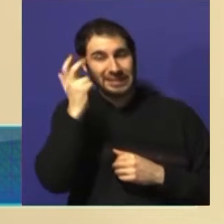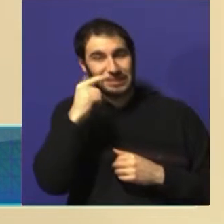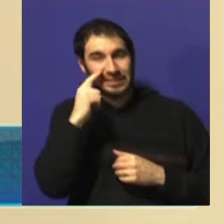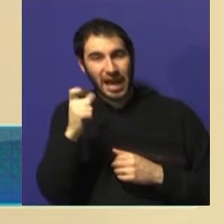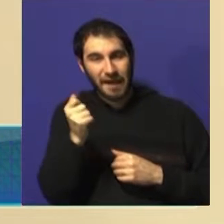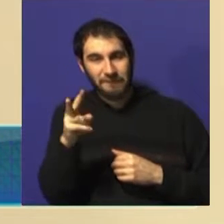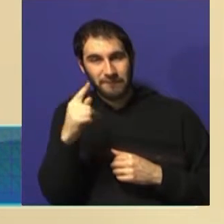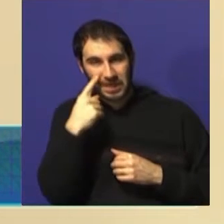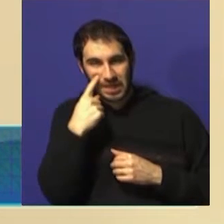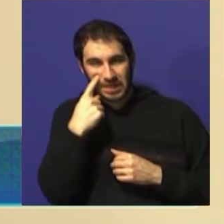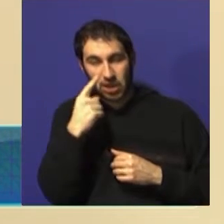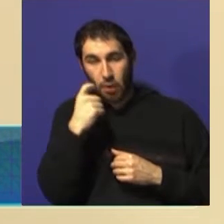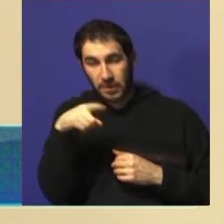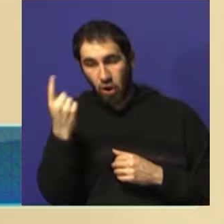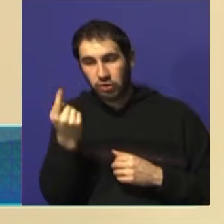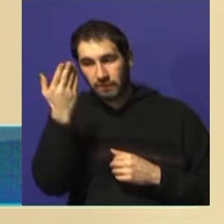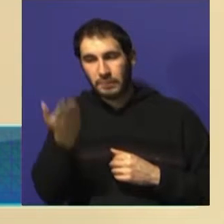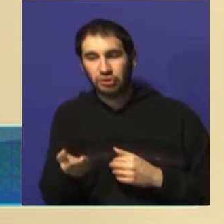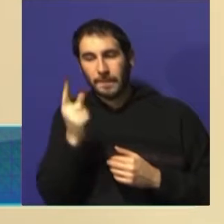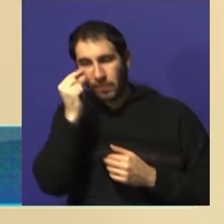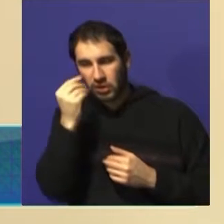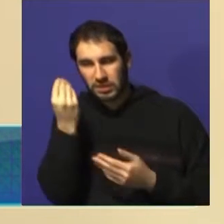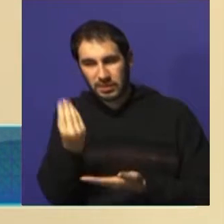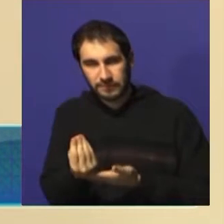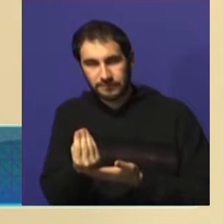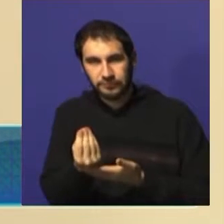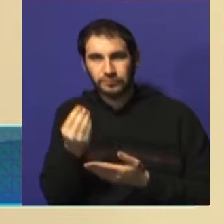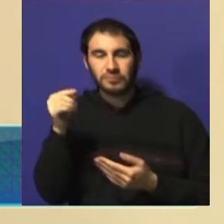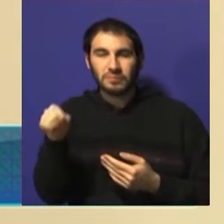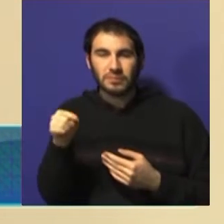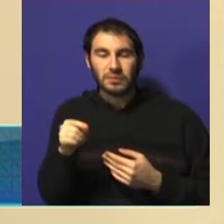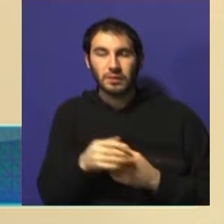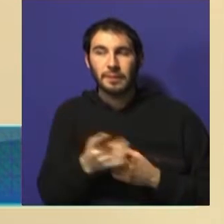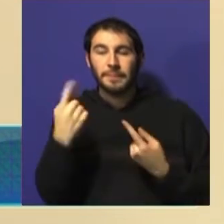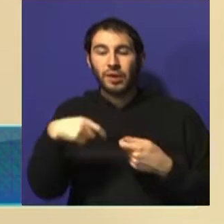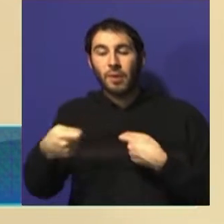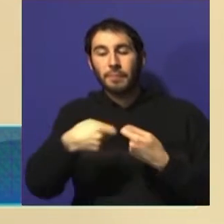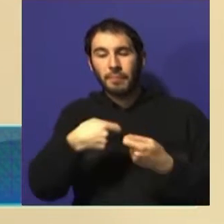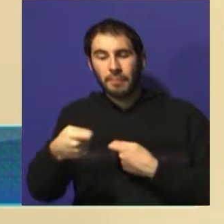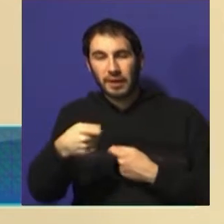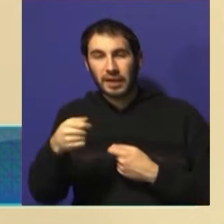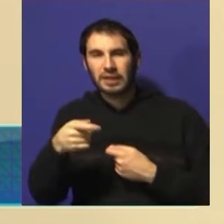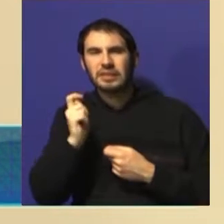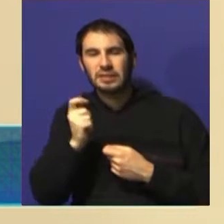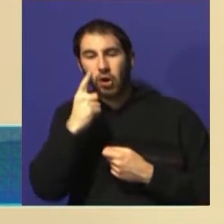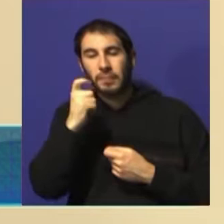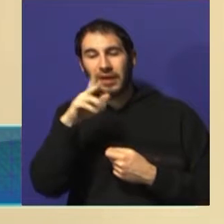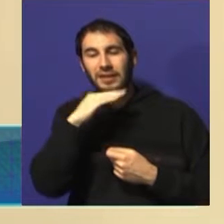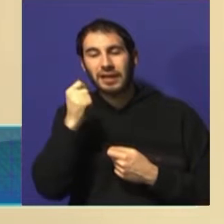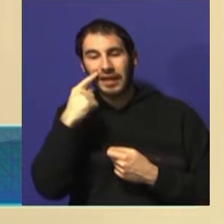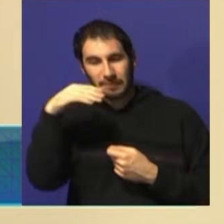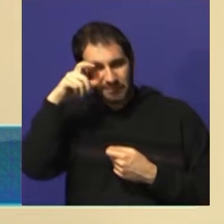caso, era la figura política que daba ese lugar. Pero quien manejaba los negocios era Jaime, que hoy está